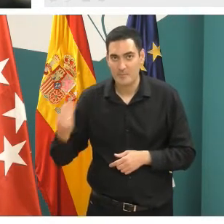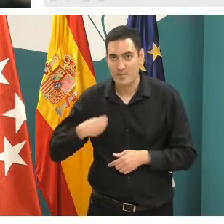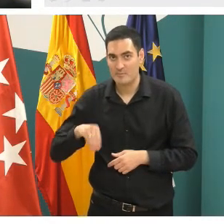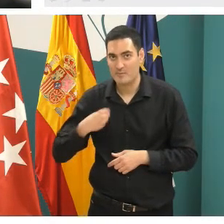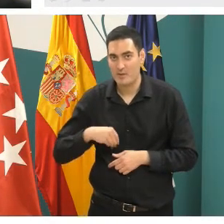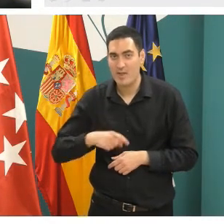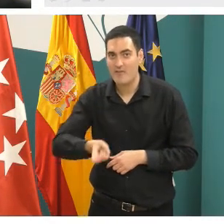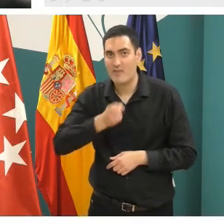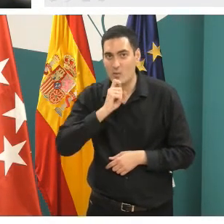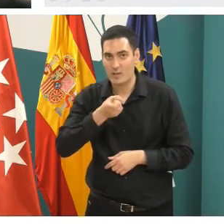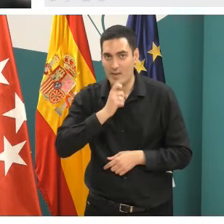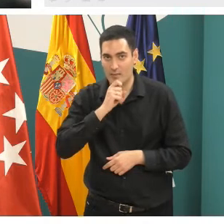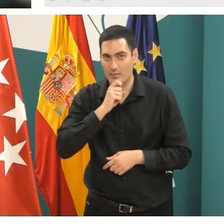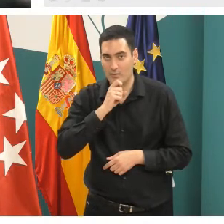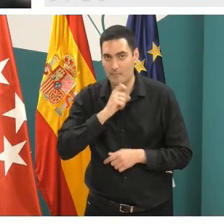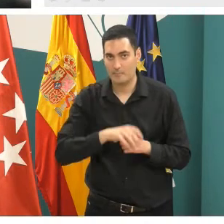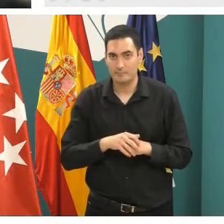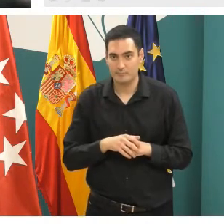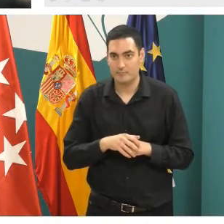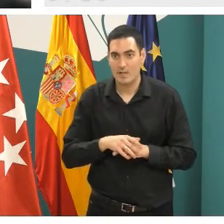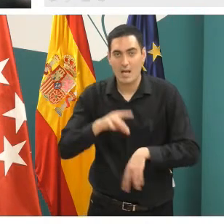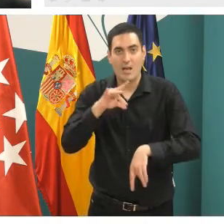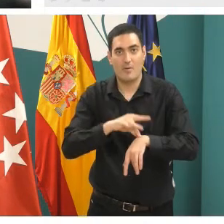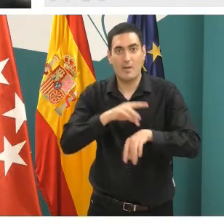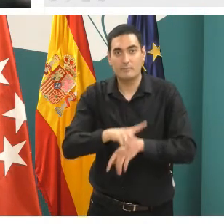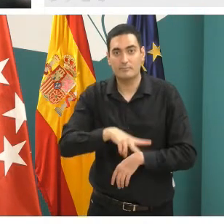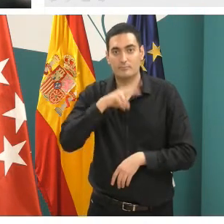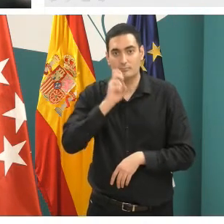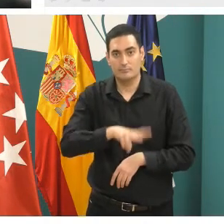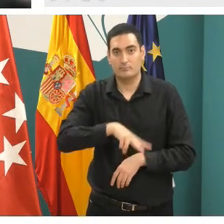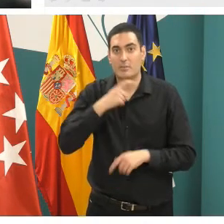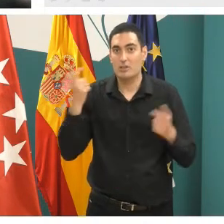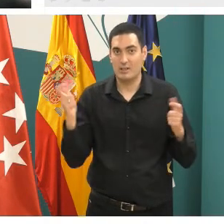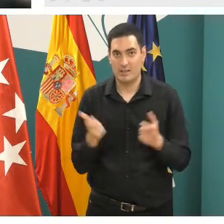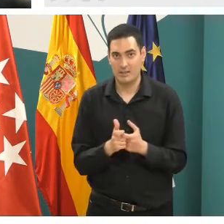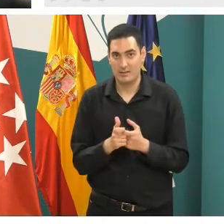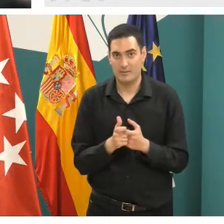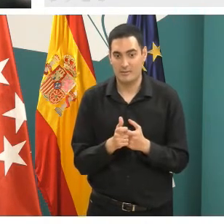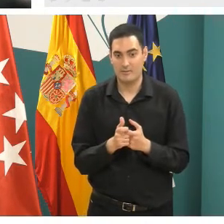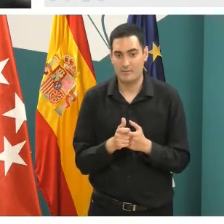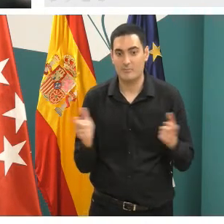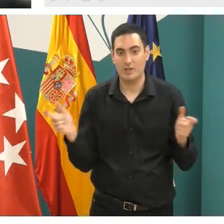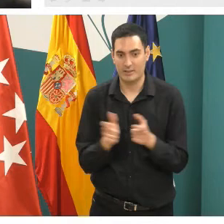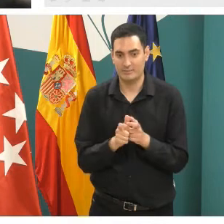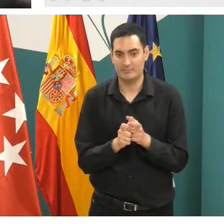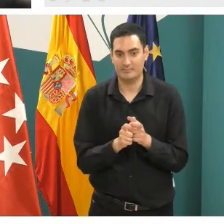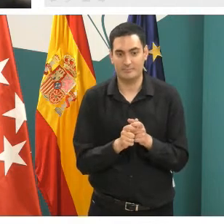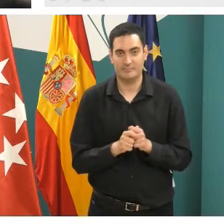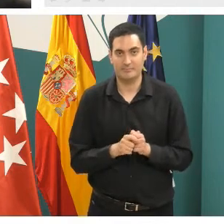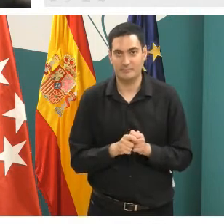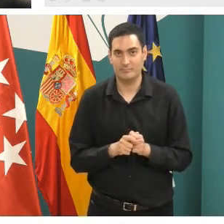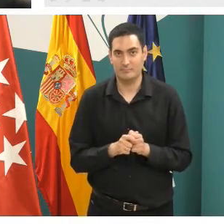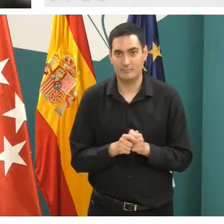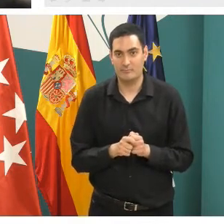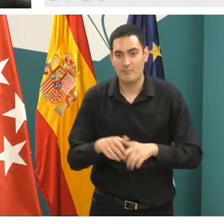las mismas dificultades que conllevan estas enfermedades respiratorias minoritarias, y por otro lado el peregrinaje, las dificultades